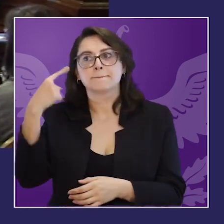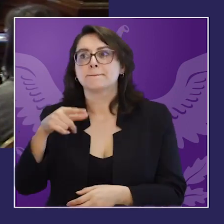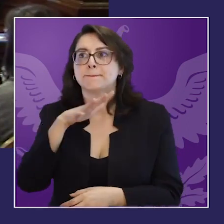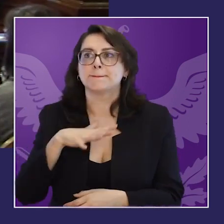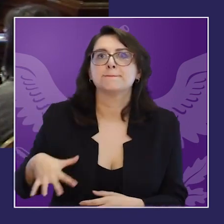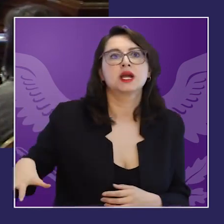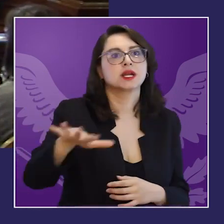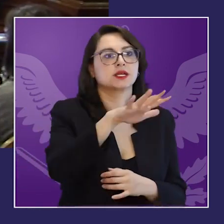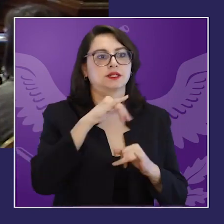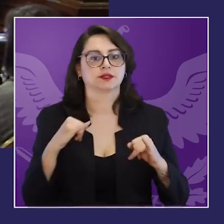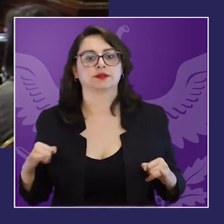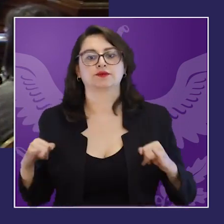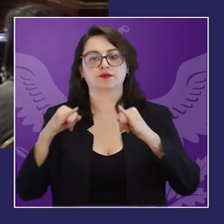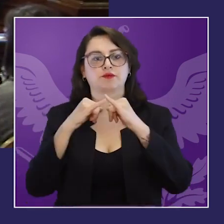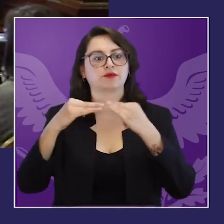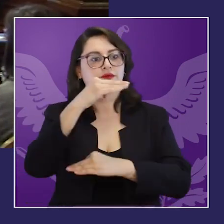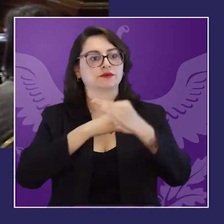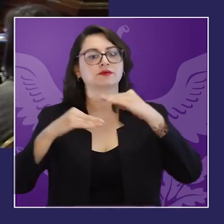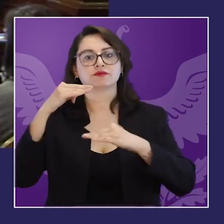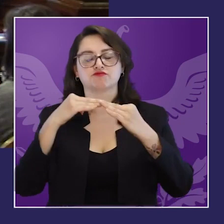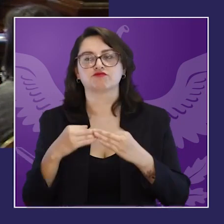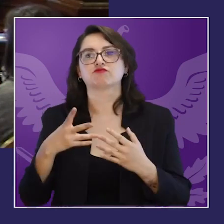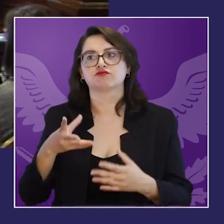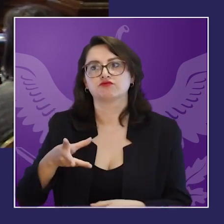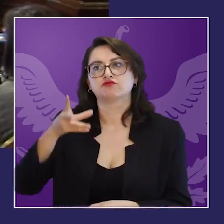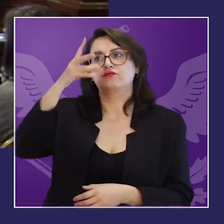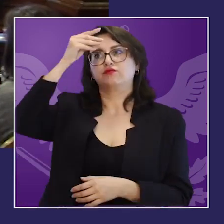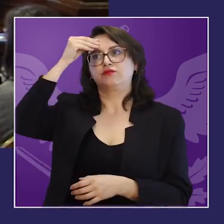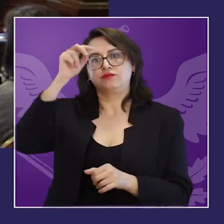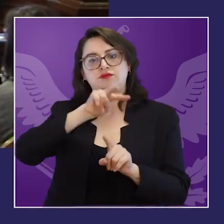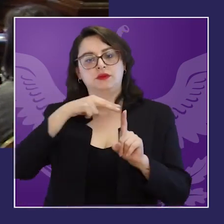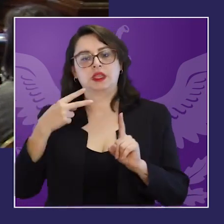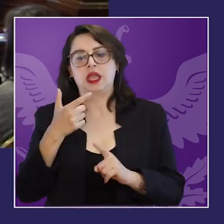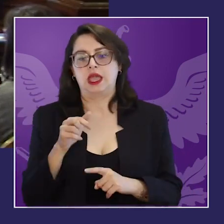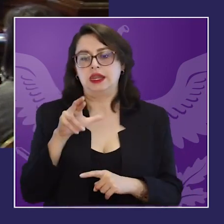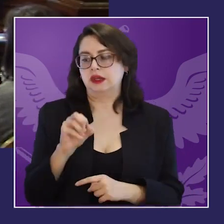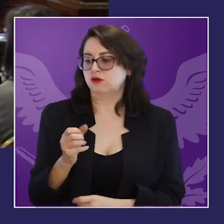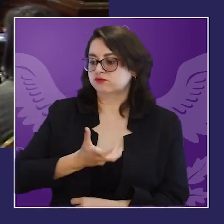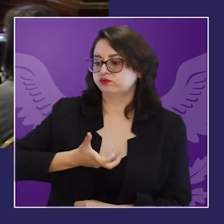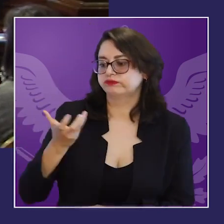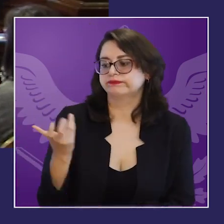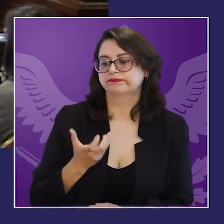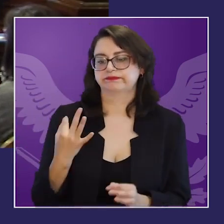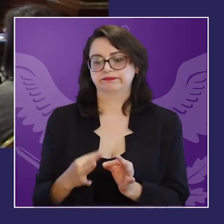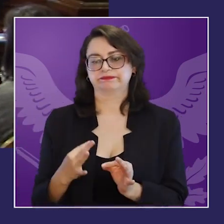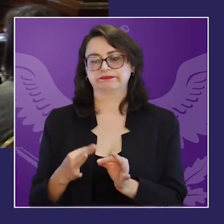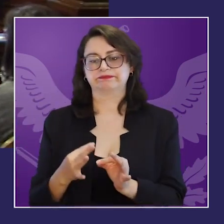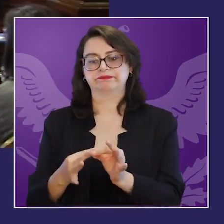protocolos se constituyan en instancias efectivas de coordinación interinstitucional